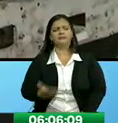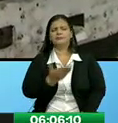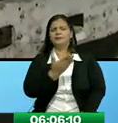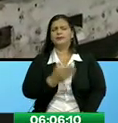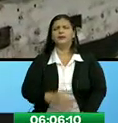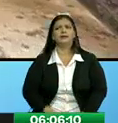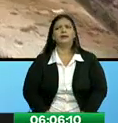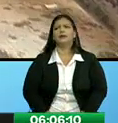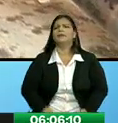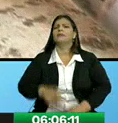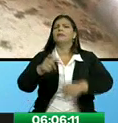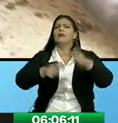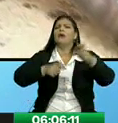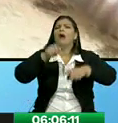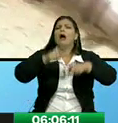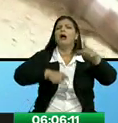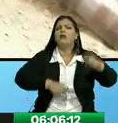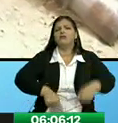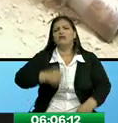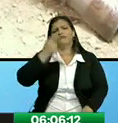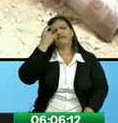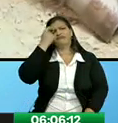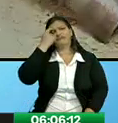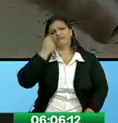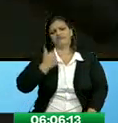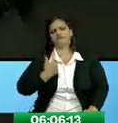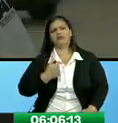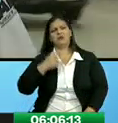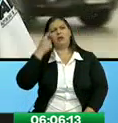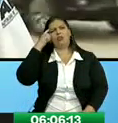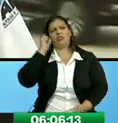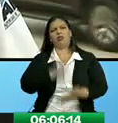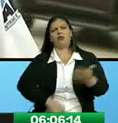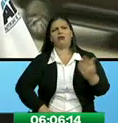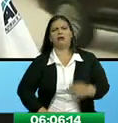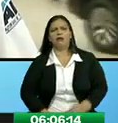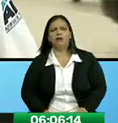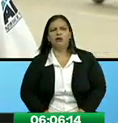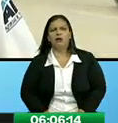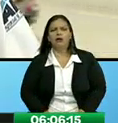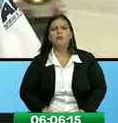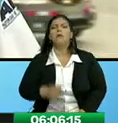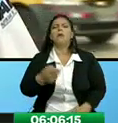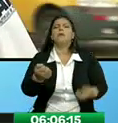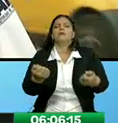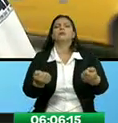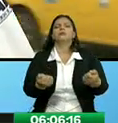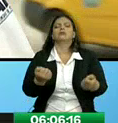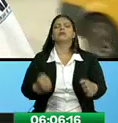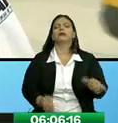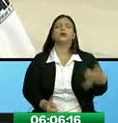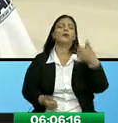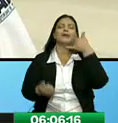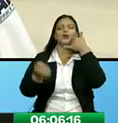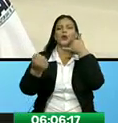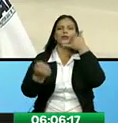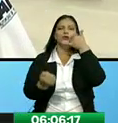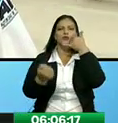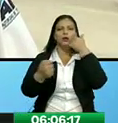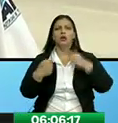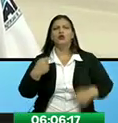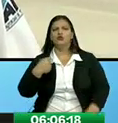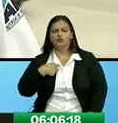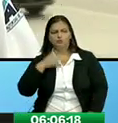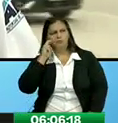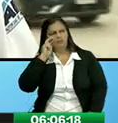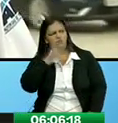a alguien manejando y con el celular... Yo rompo el escribo y le digo que eres loco. Eres idiota, mira lo que